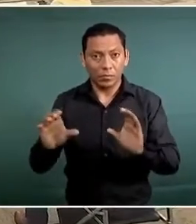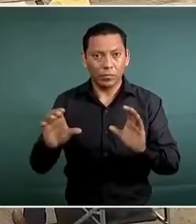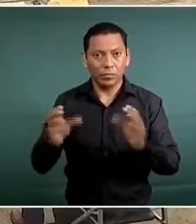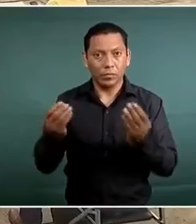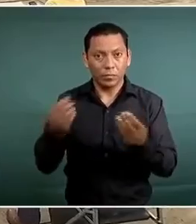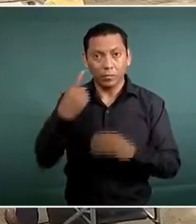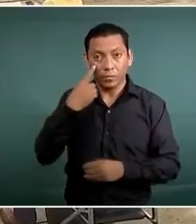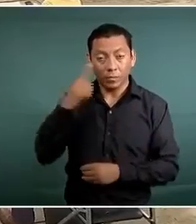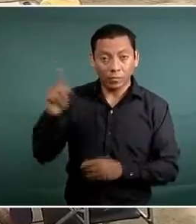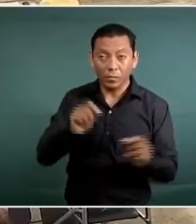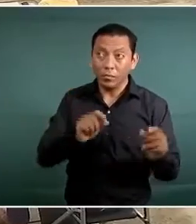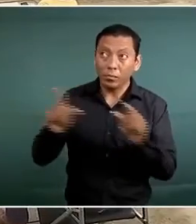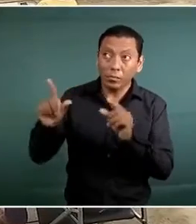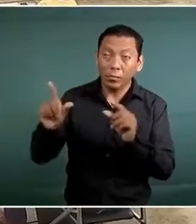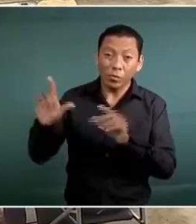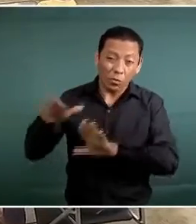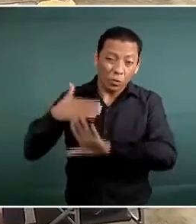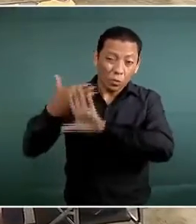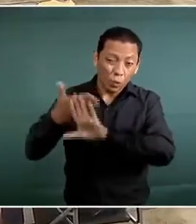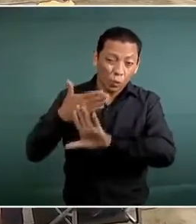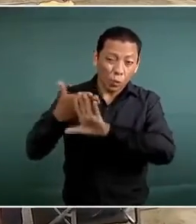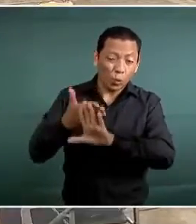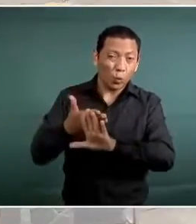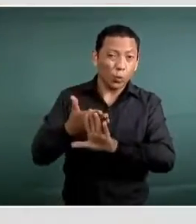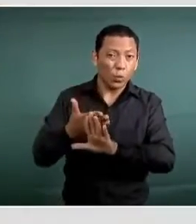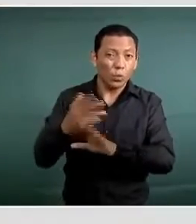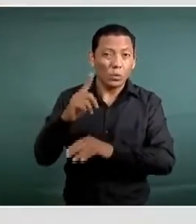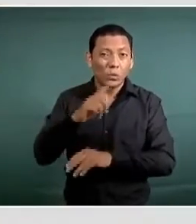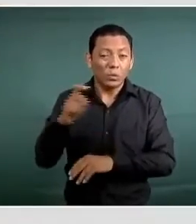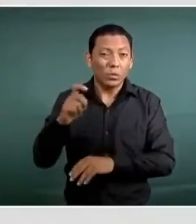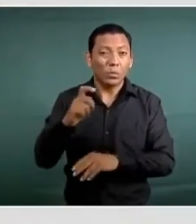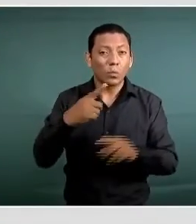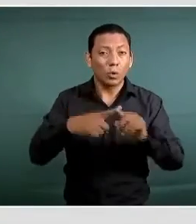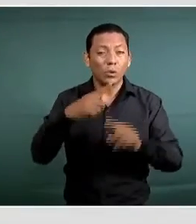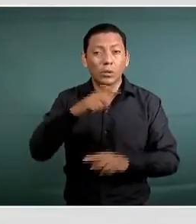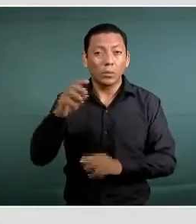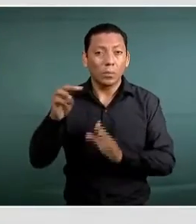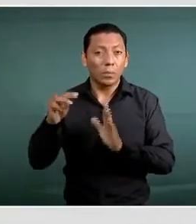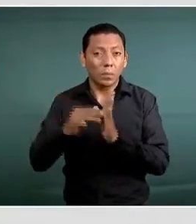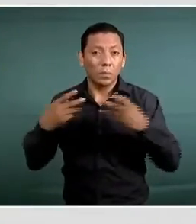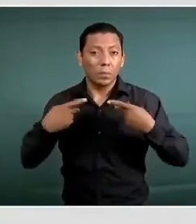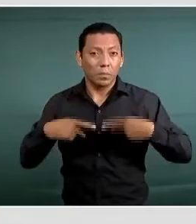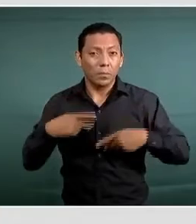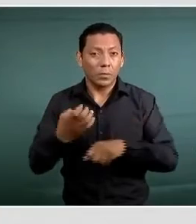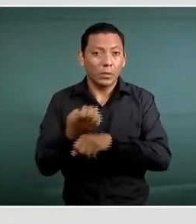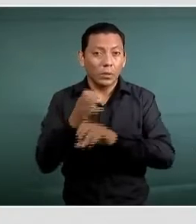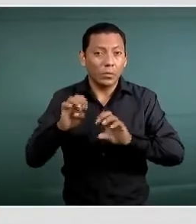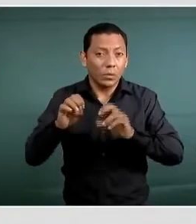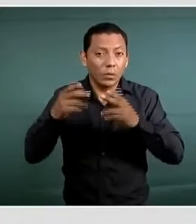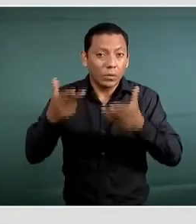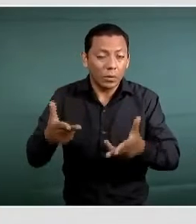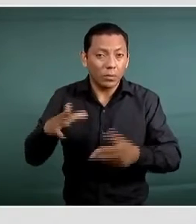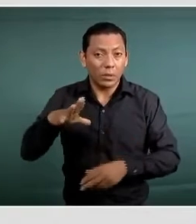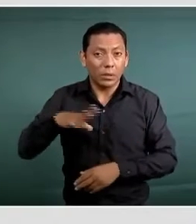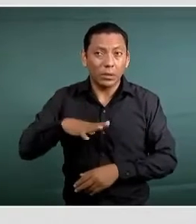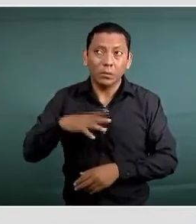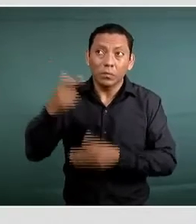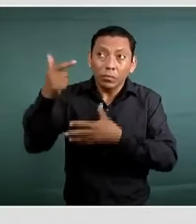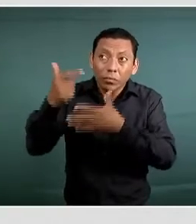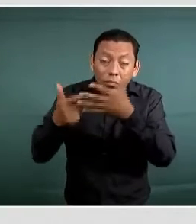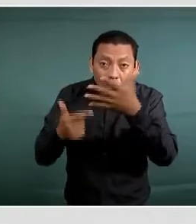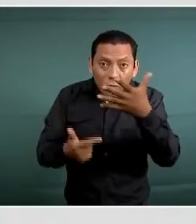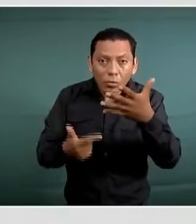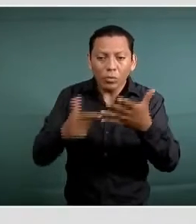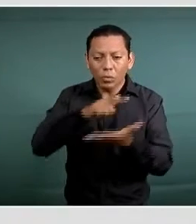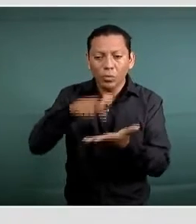la gráfica de homicidios dolosos por cada 100 mil habitantes, donde el estado ocupa el lugar